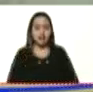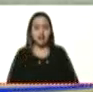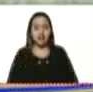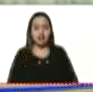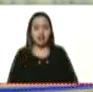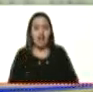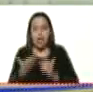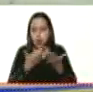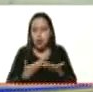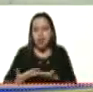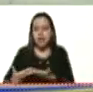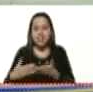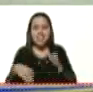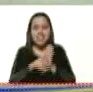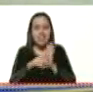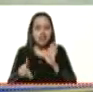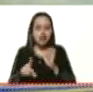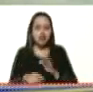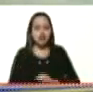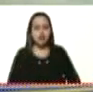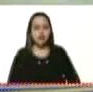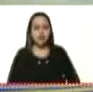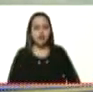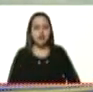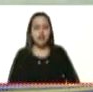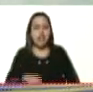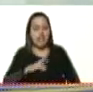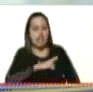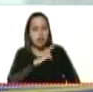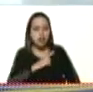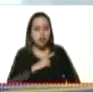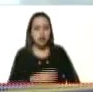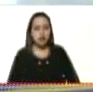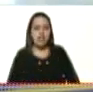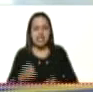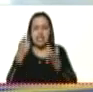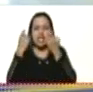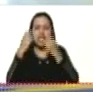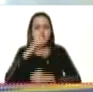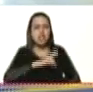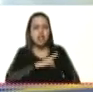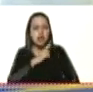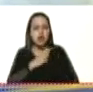derecho canónico, teología, leyes.